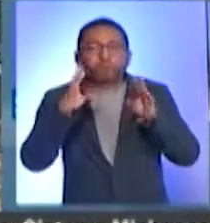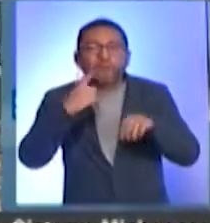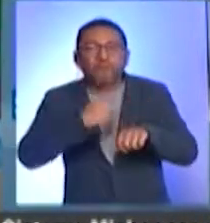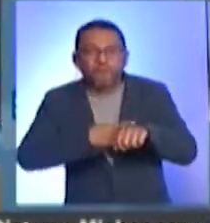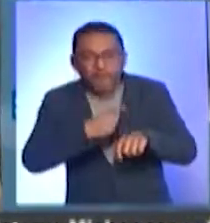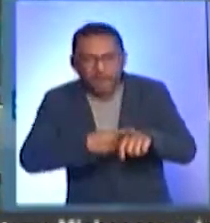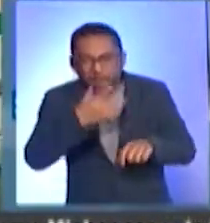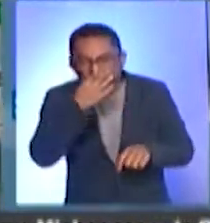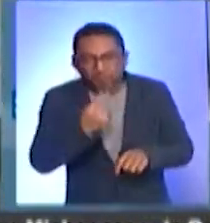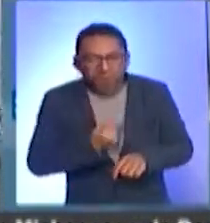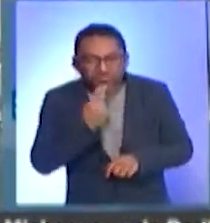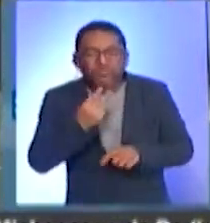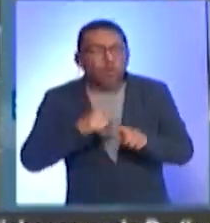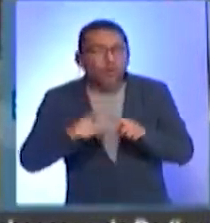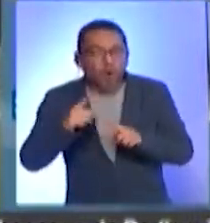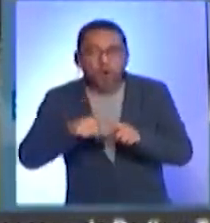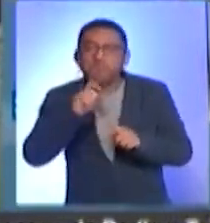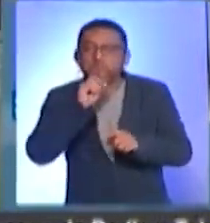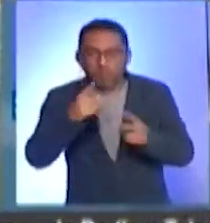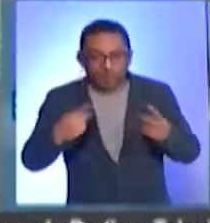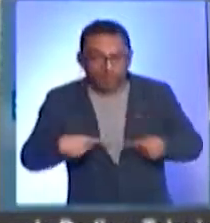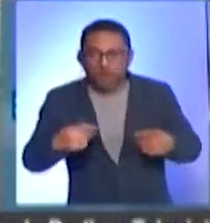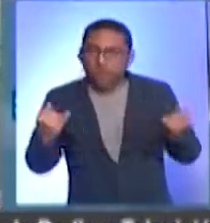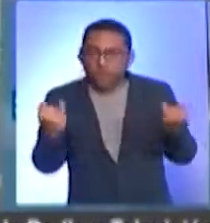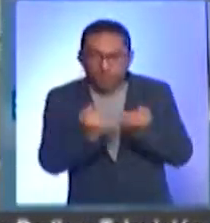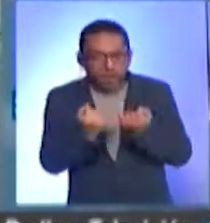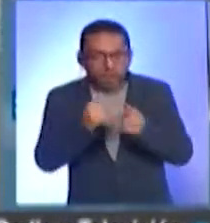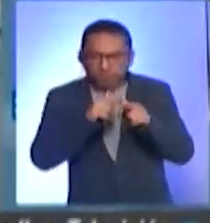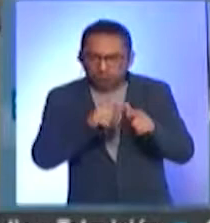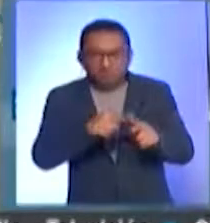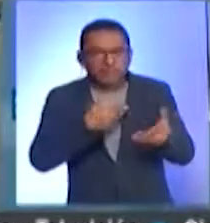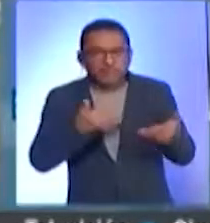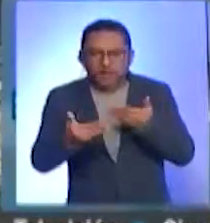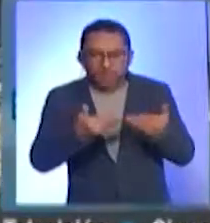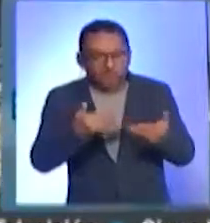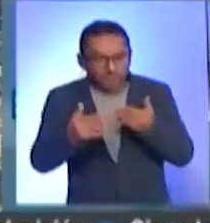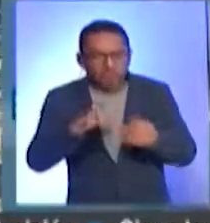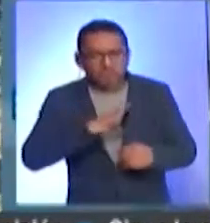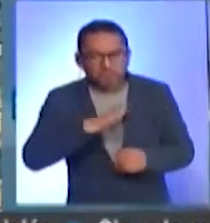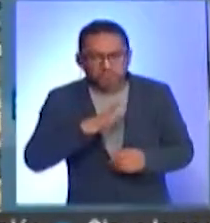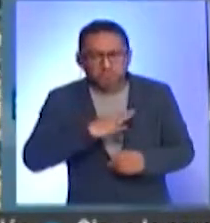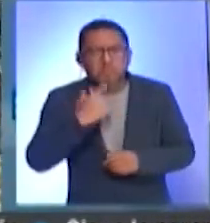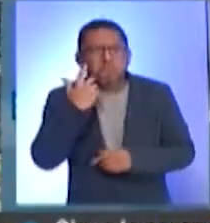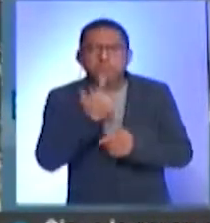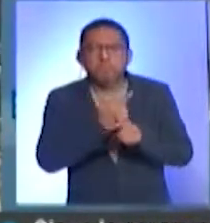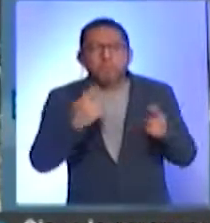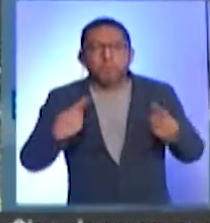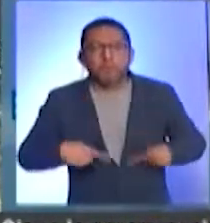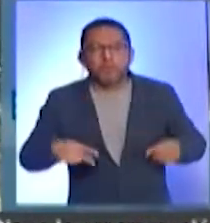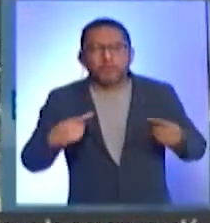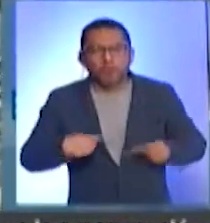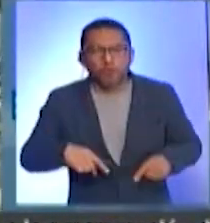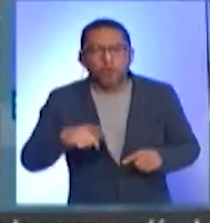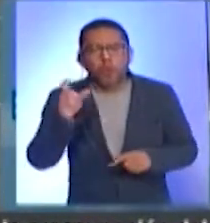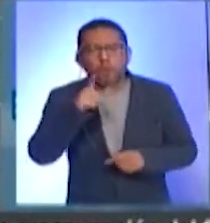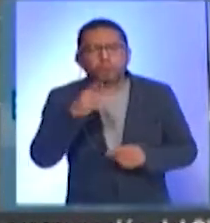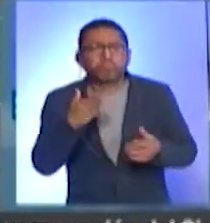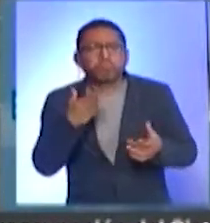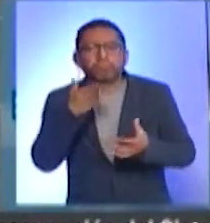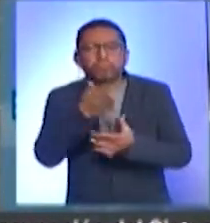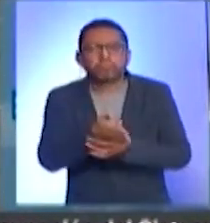de igual forma los derechohabientes siguen recibiendo servicio de manera regular cualquier persona que se presente con